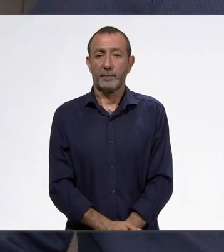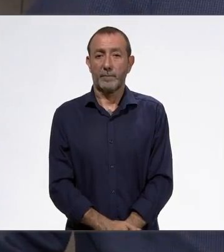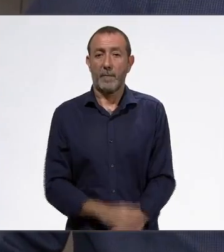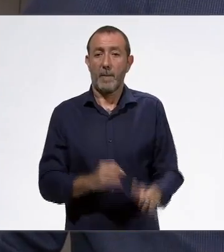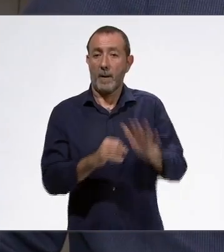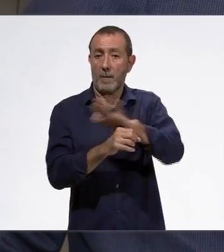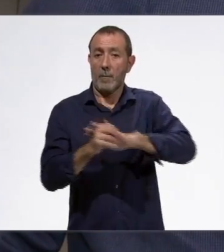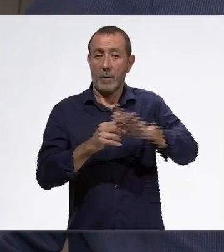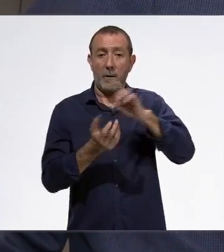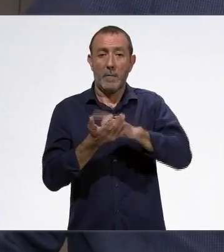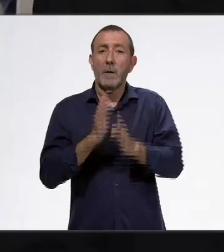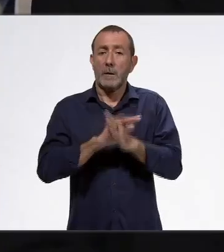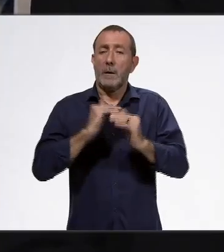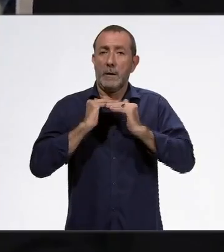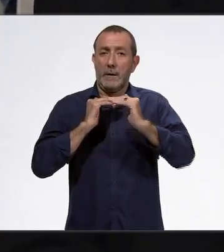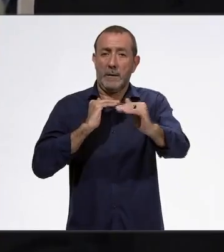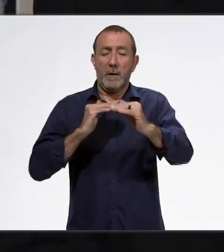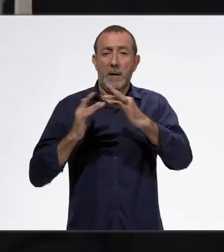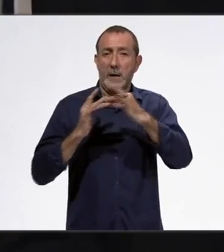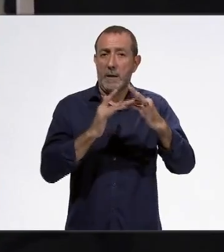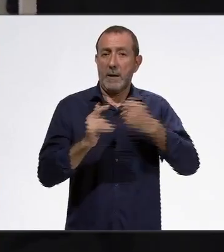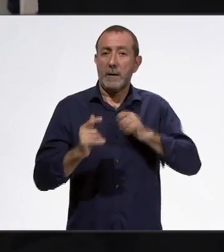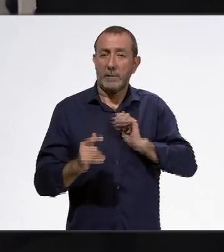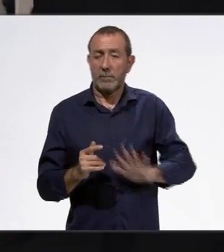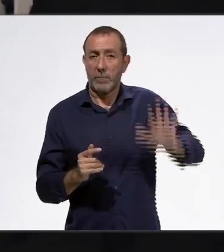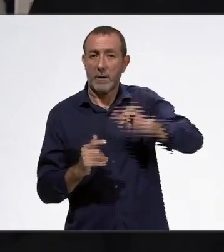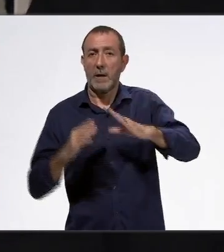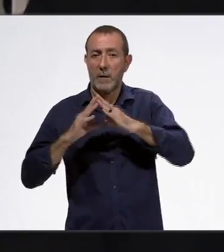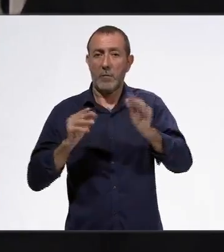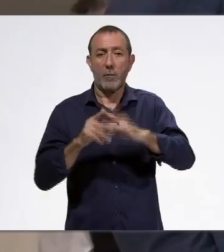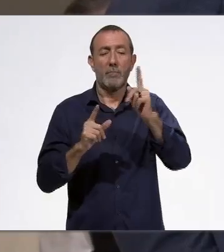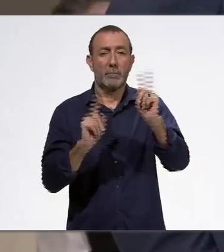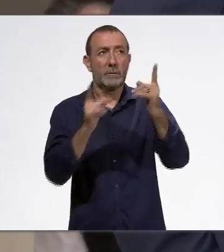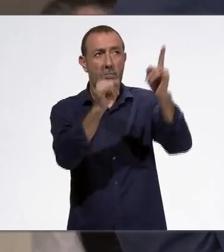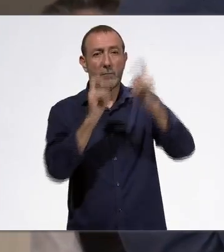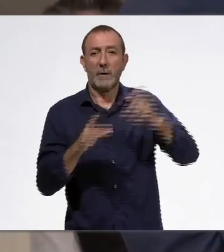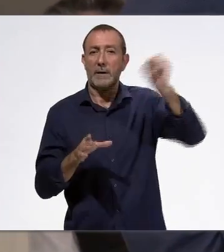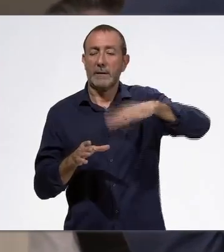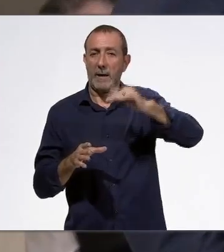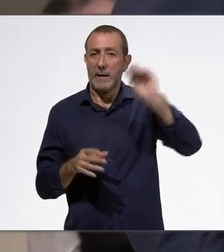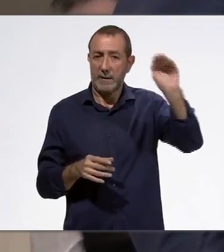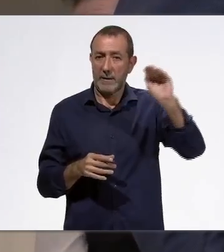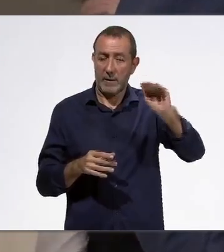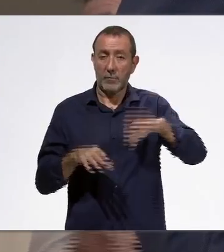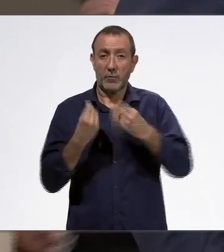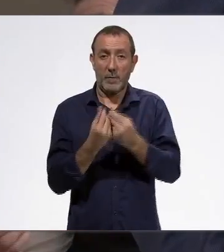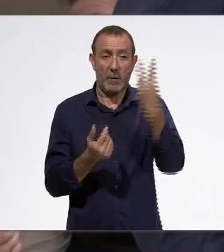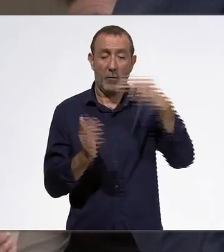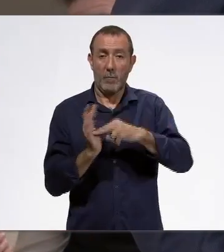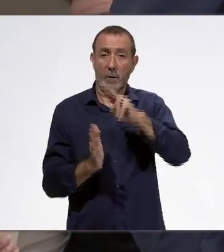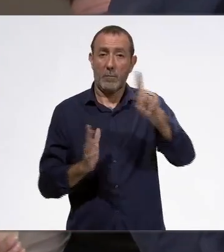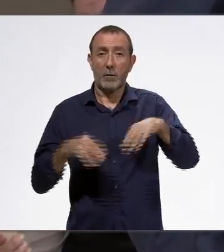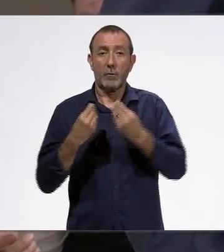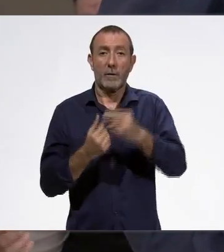la provincia de Málaga estabiliza su liderazgo en Andalucía y España como primer polo de atracción de inversión extranjera bruta liquidando 2021